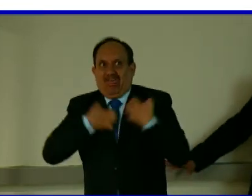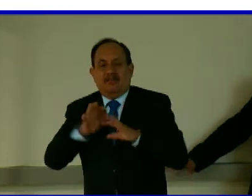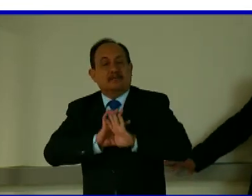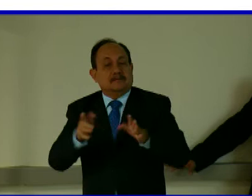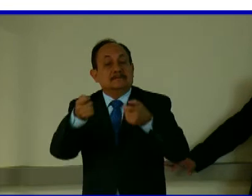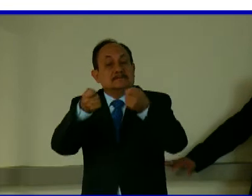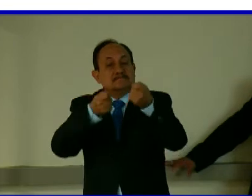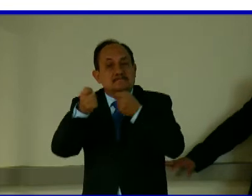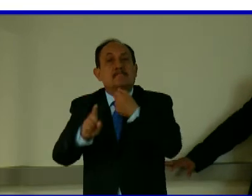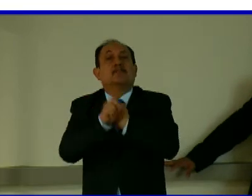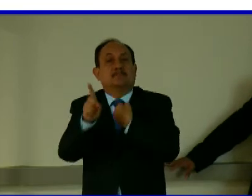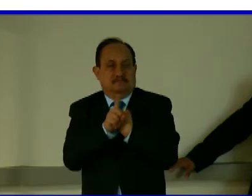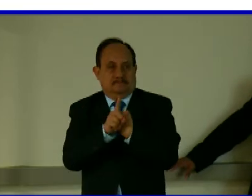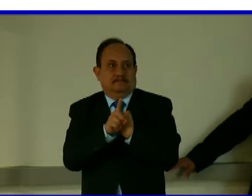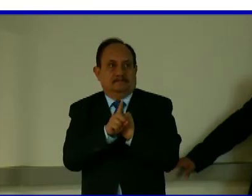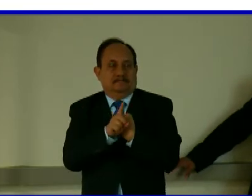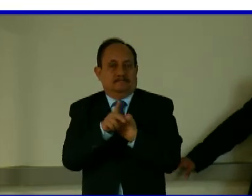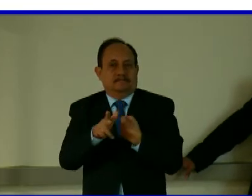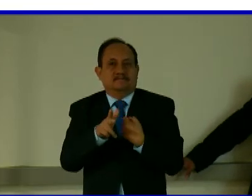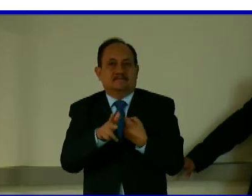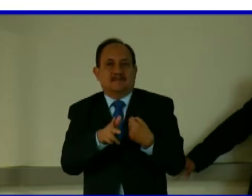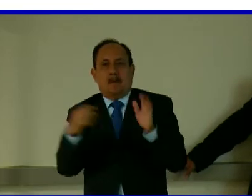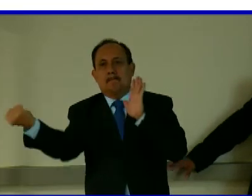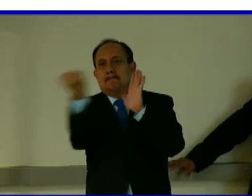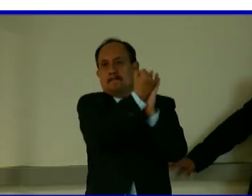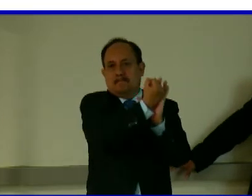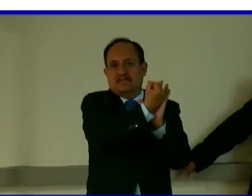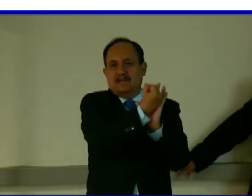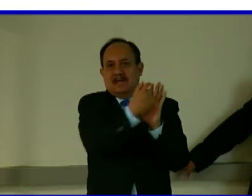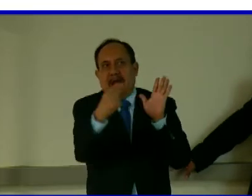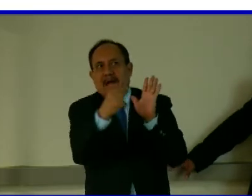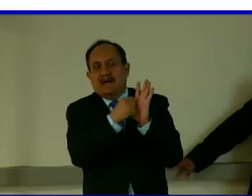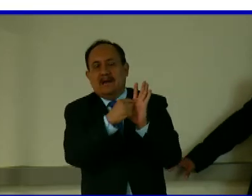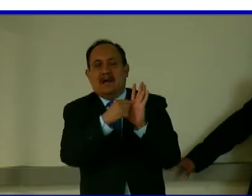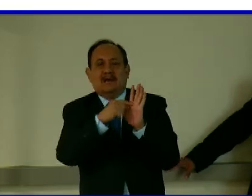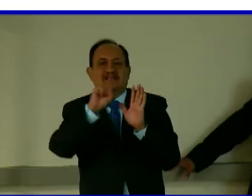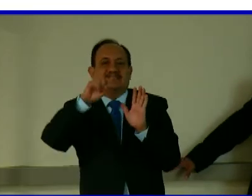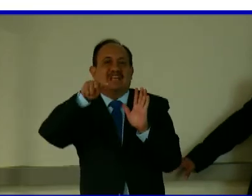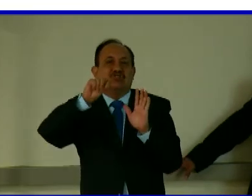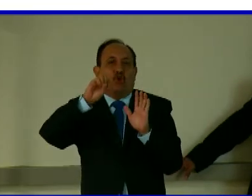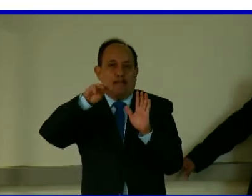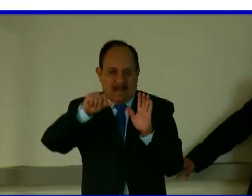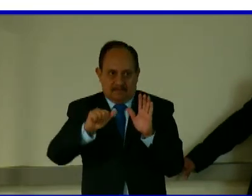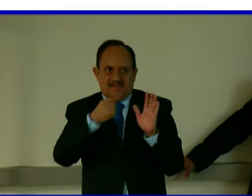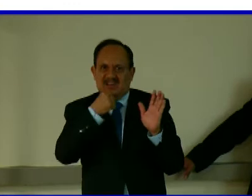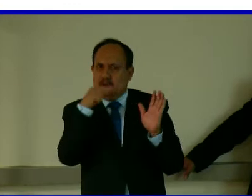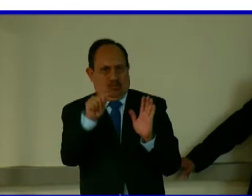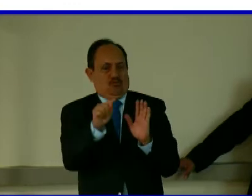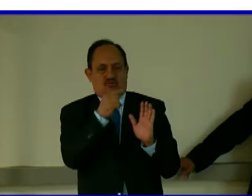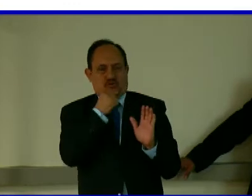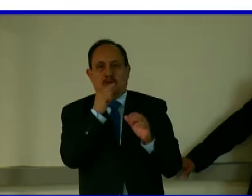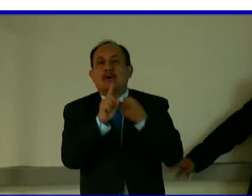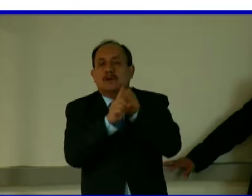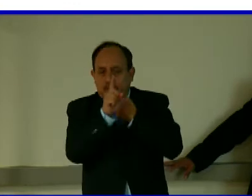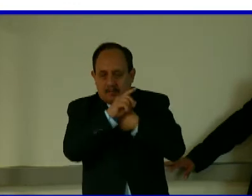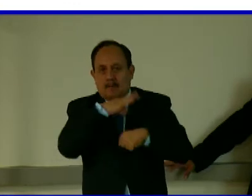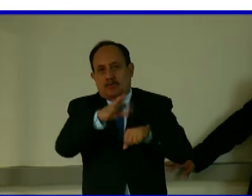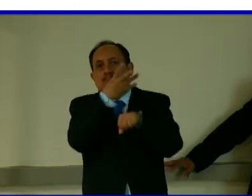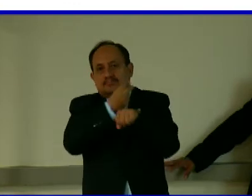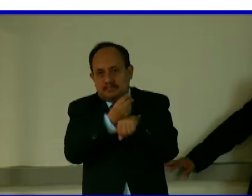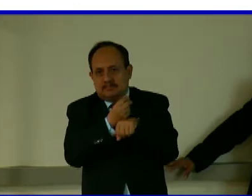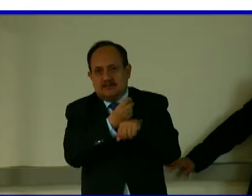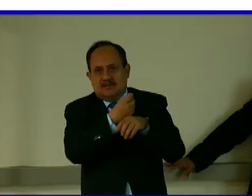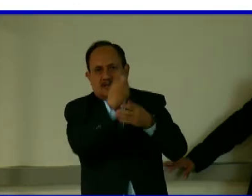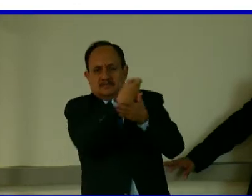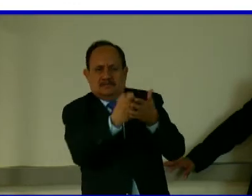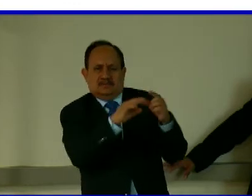problema. Así que la etiqueta se le da al síntoma, no al niño. Se describe el problema para ver